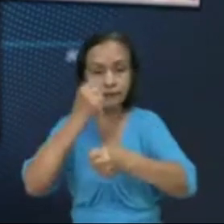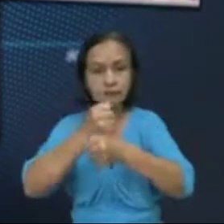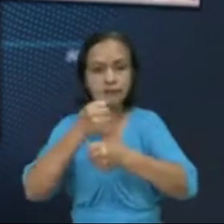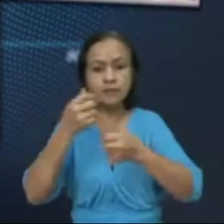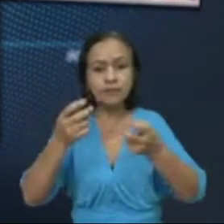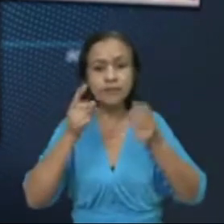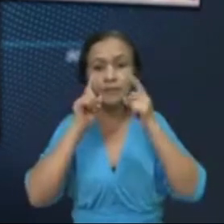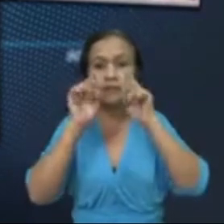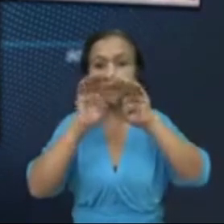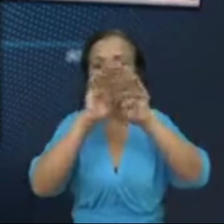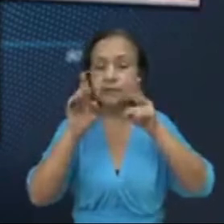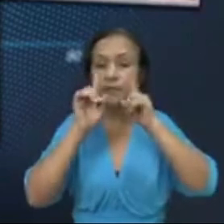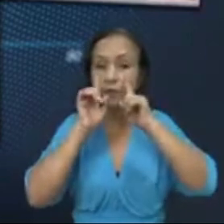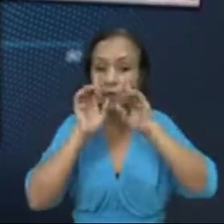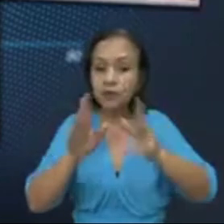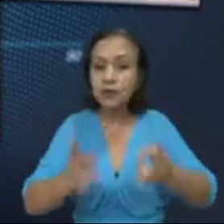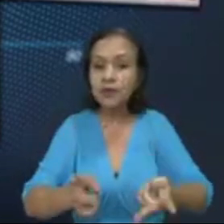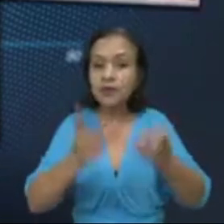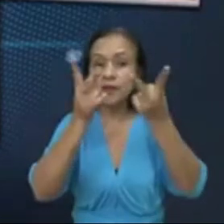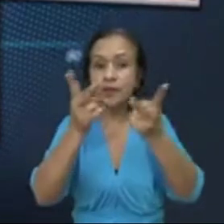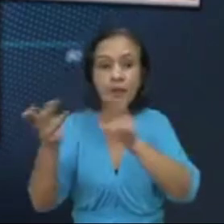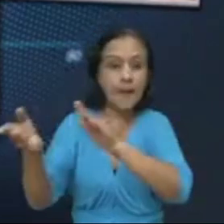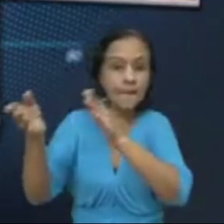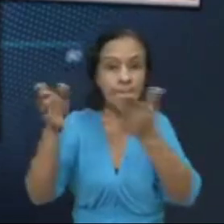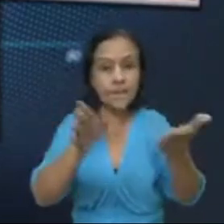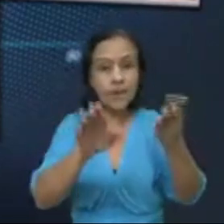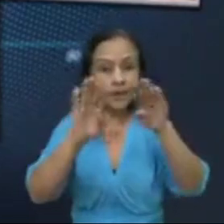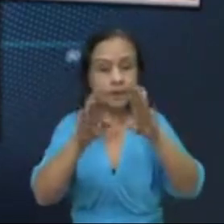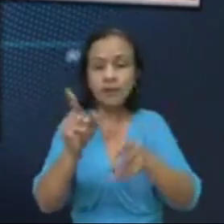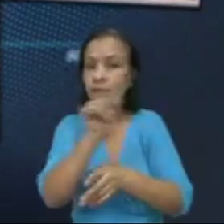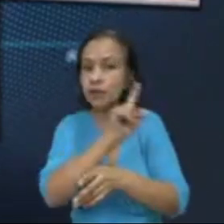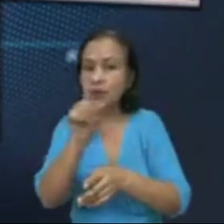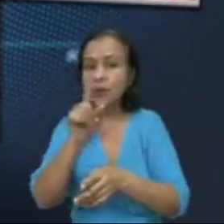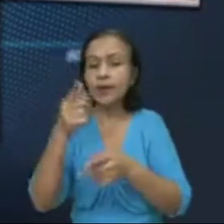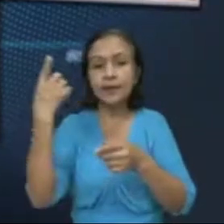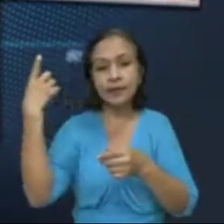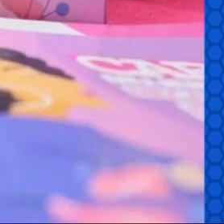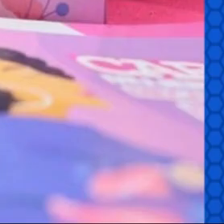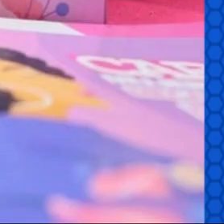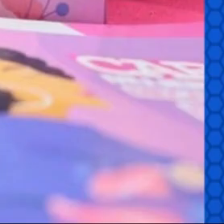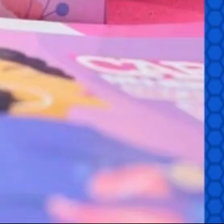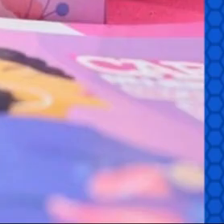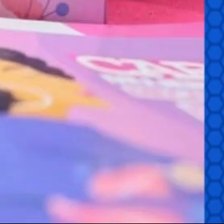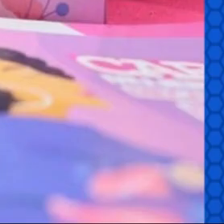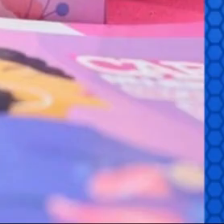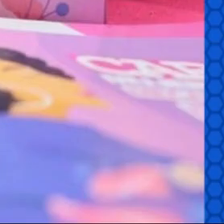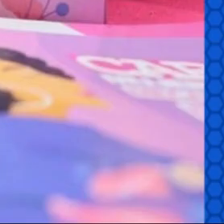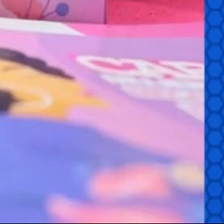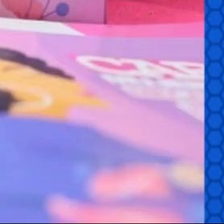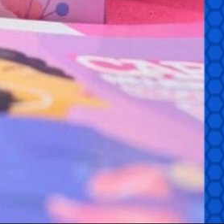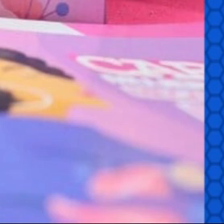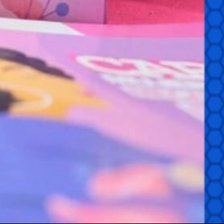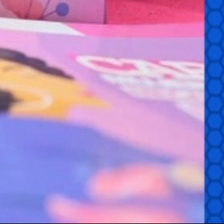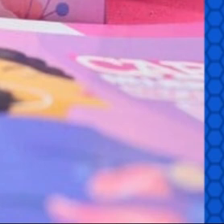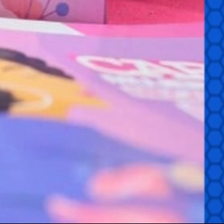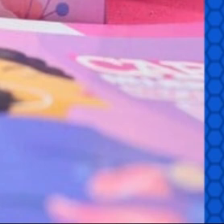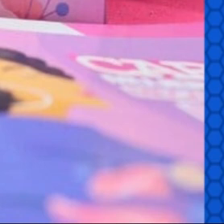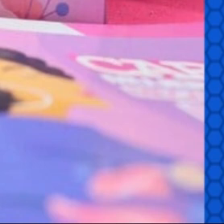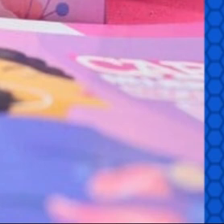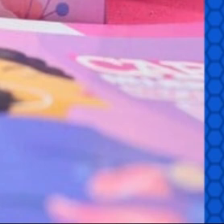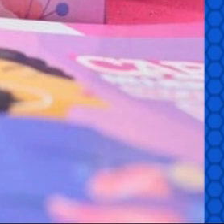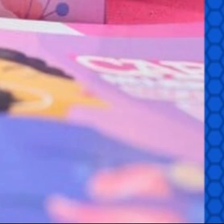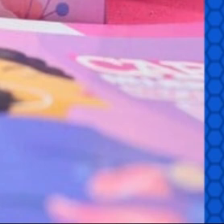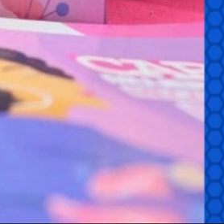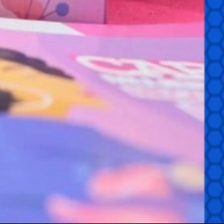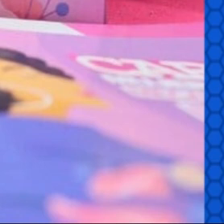la vida de las mujeres, por preservar y garantizar ese derecho a vivir libres de violencia. Según el recuento de Católicas por el Derecho